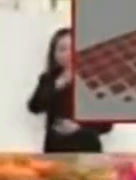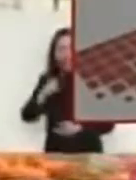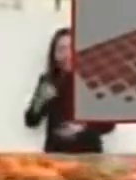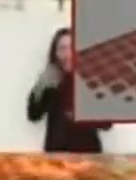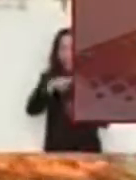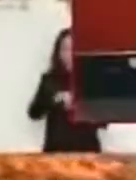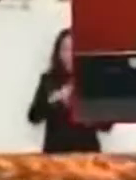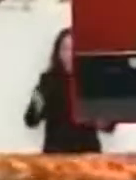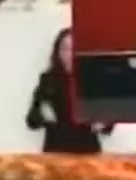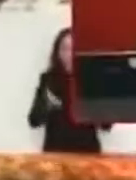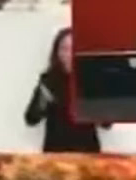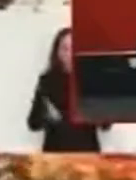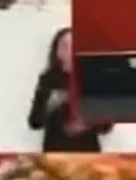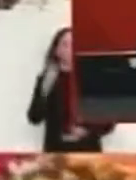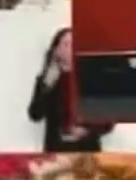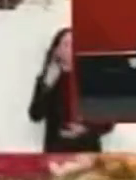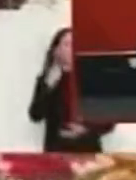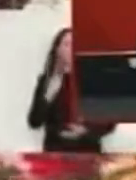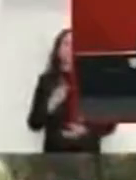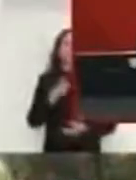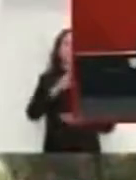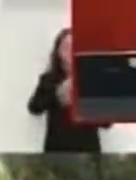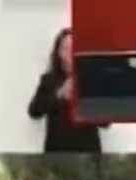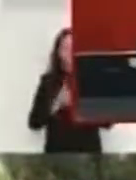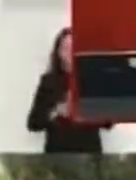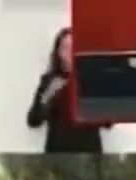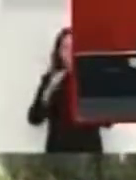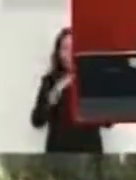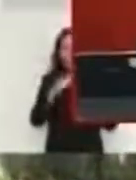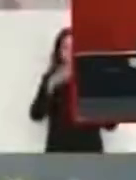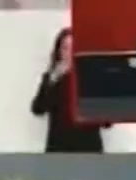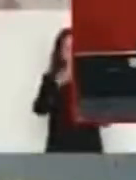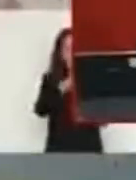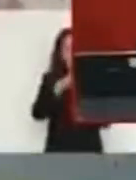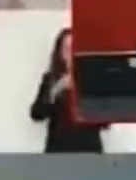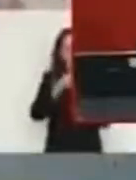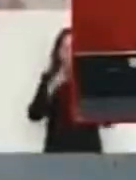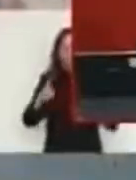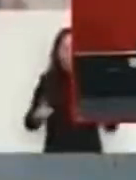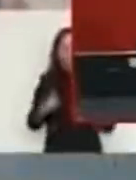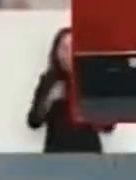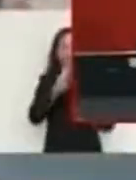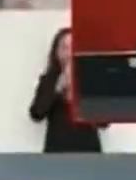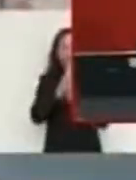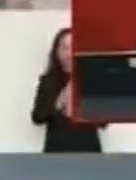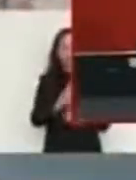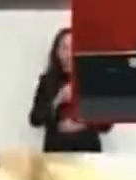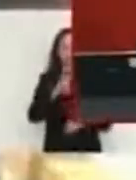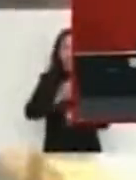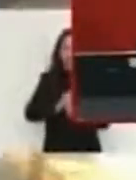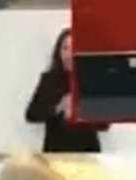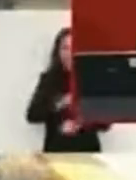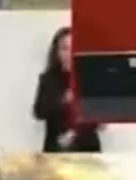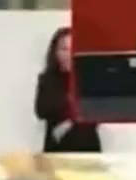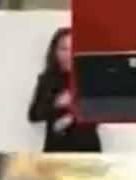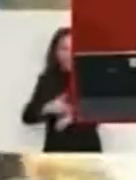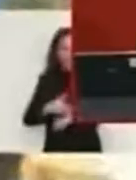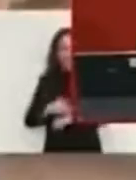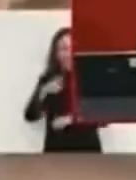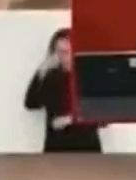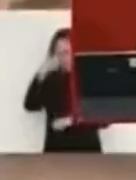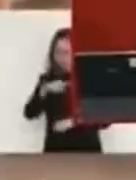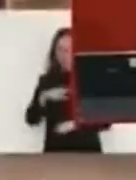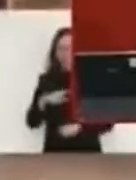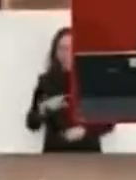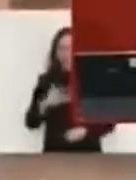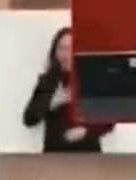está funcionando que los gobiernos municipales y los estatales se pongan de acuerdo con el gobierno federal para tener una política de construcción